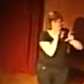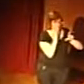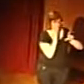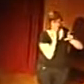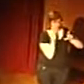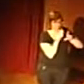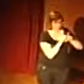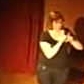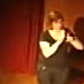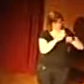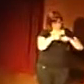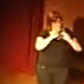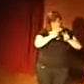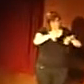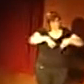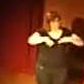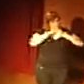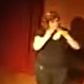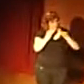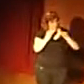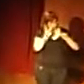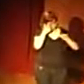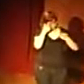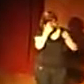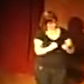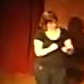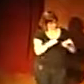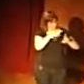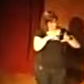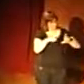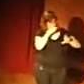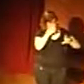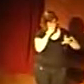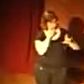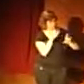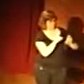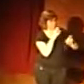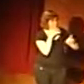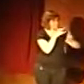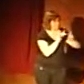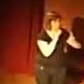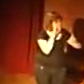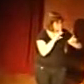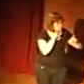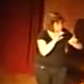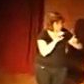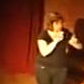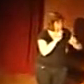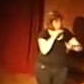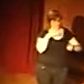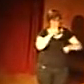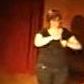un buen restaurador que puede ser lo de pintura antigua puede interpretar que es un barniz sucio lo que en verdad lo que en realidad es una